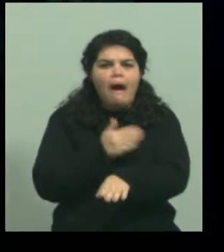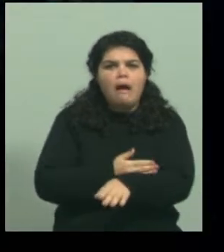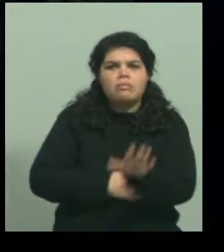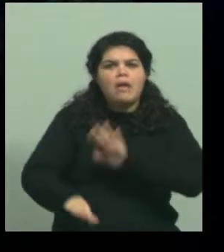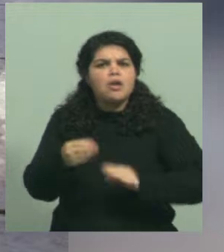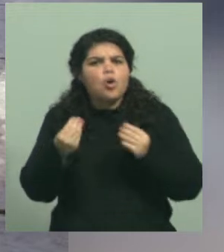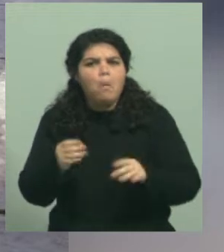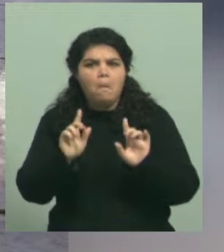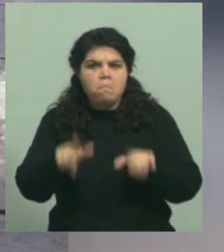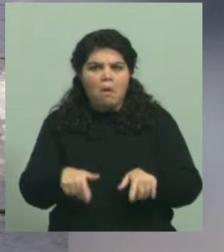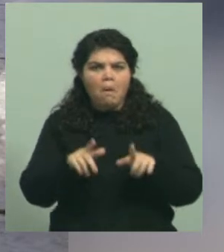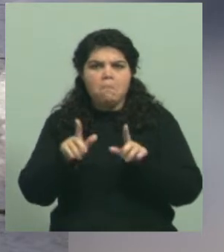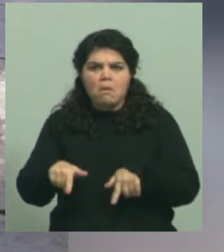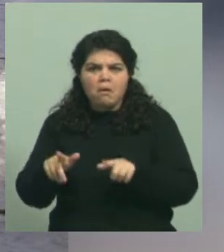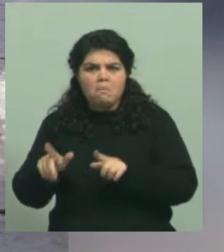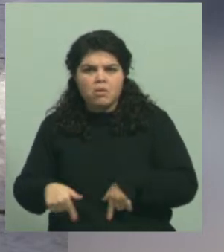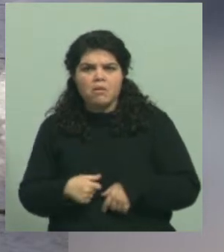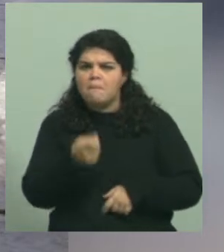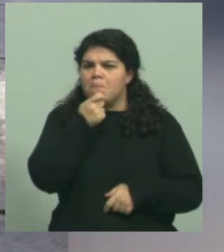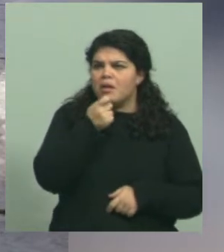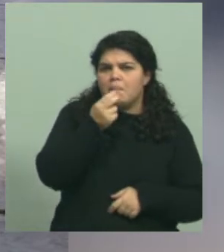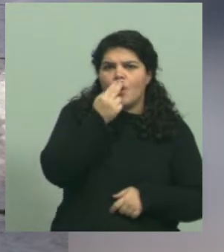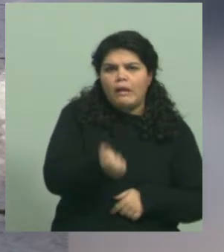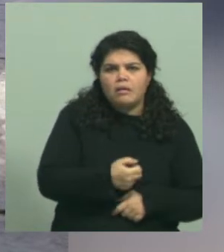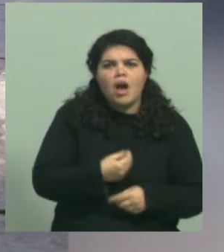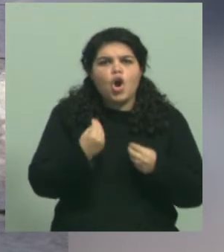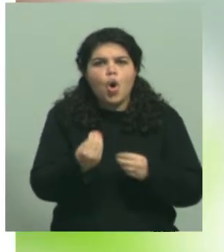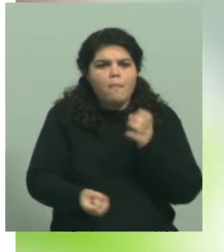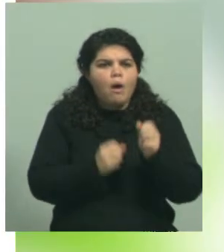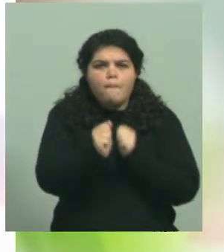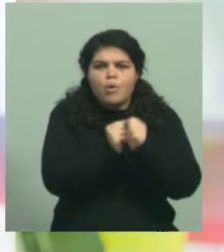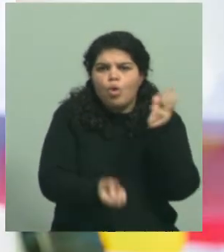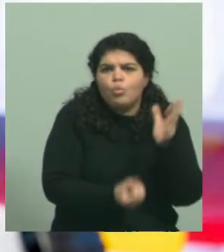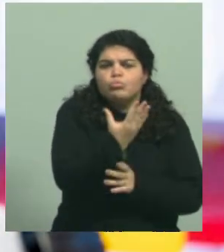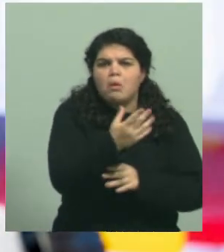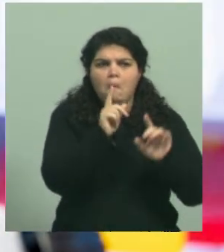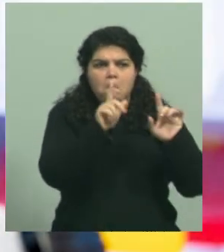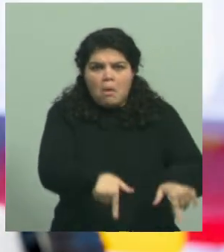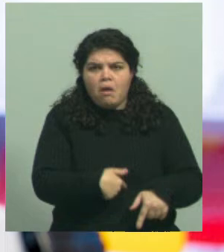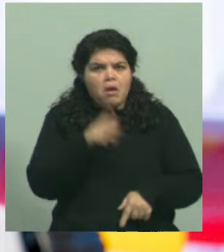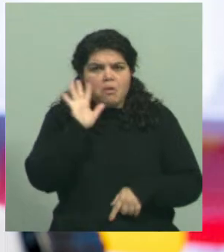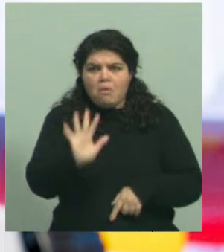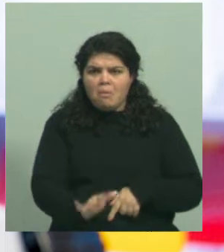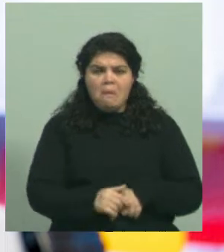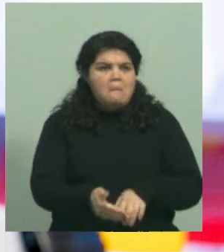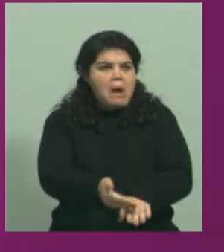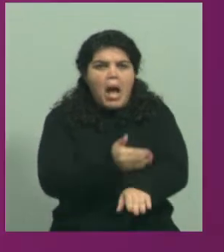de producción de energía, o en Argentina, que tiene ciertas ventajas o ciertos